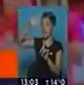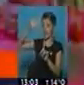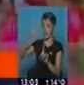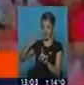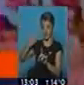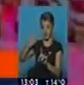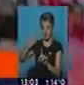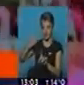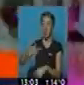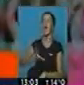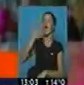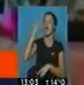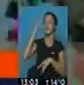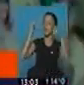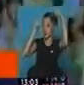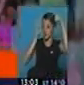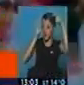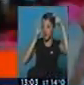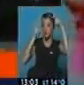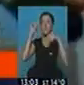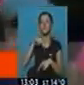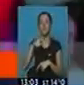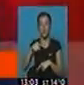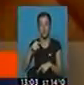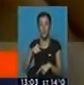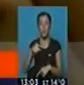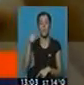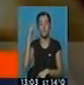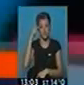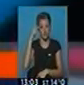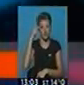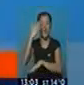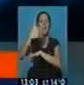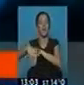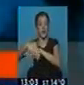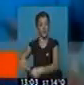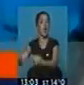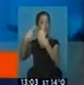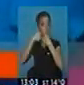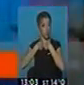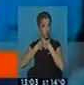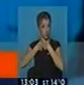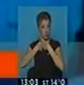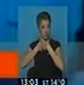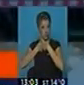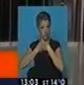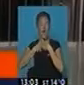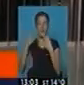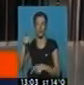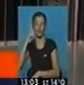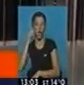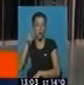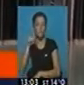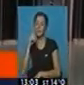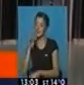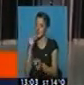una... El chavismo se refuerza mucho cuando ejerce ese músculo de la pelea callejera. Entonces, para Capriles hay que tener más